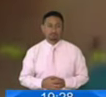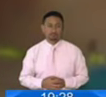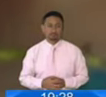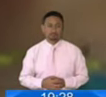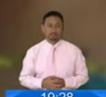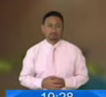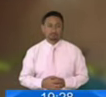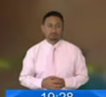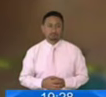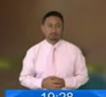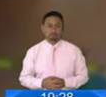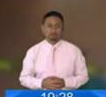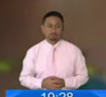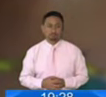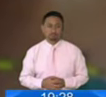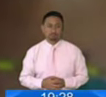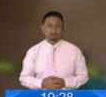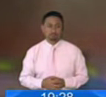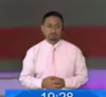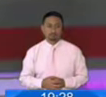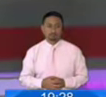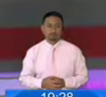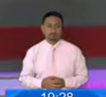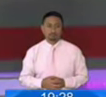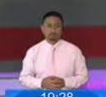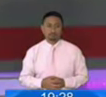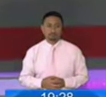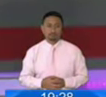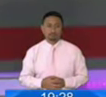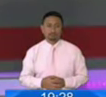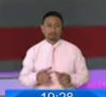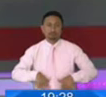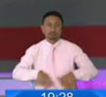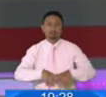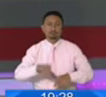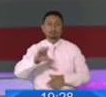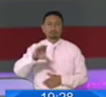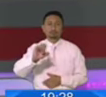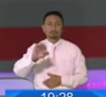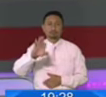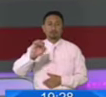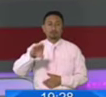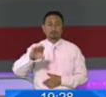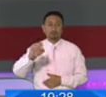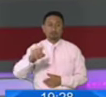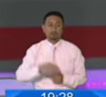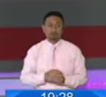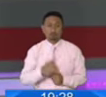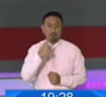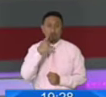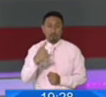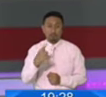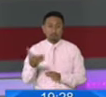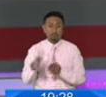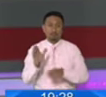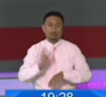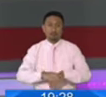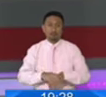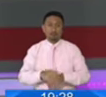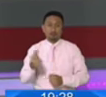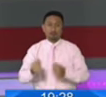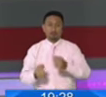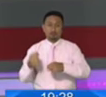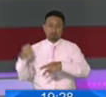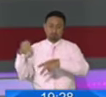Informó José Morales. Y en el sector de Cotocollao, en el norte de Quito, un hombre murió atropellado por una unidad